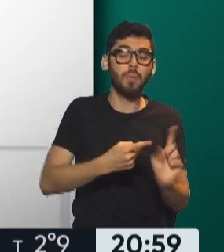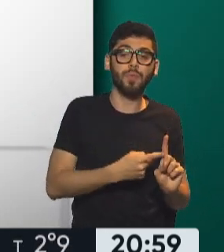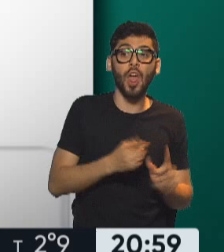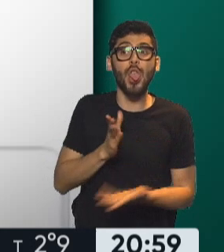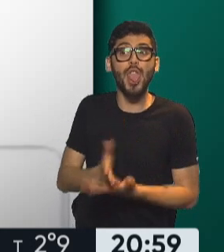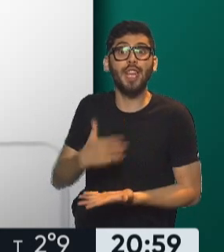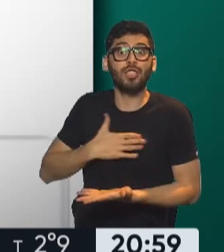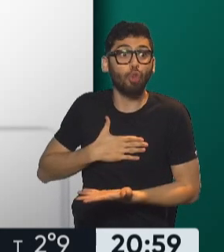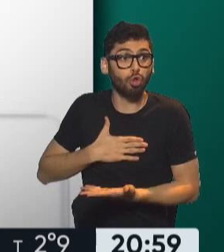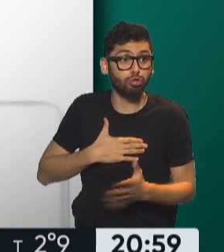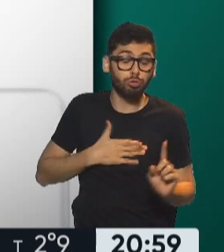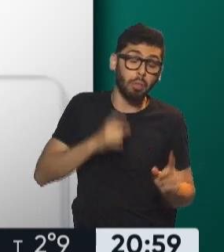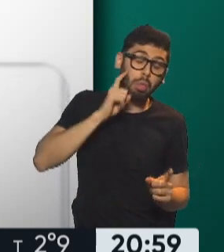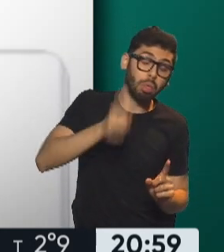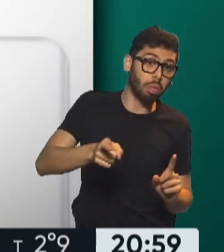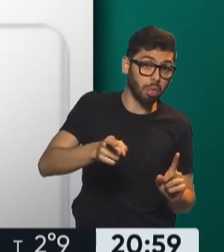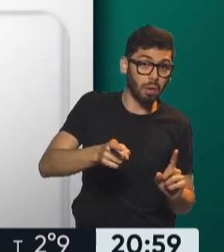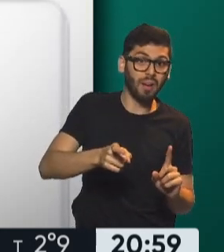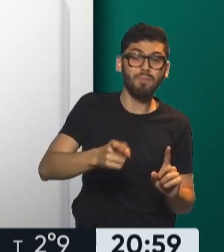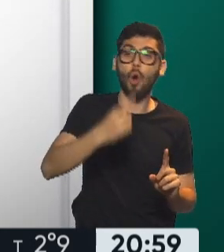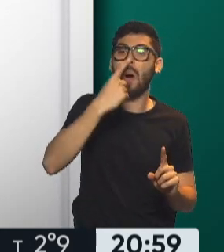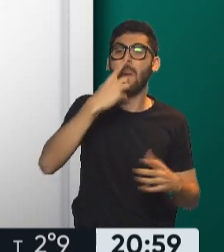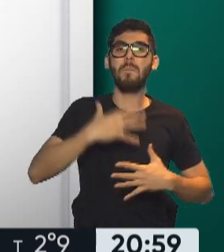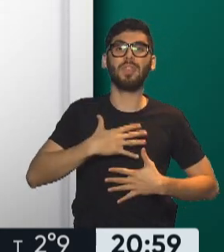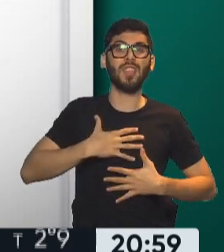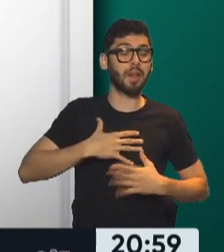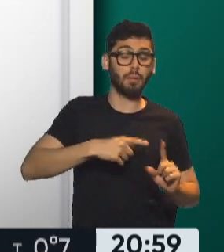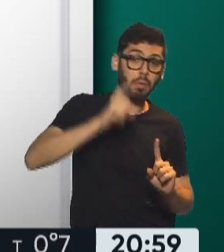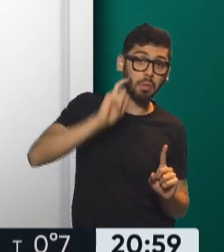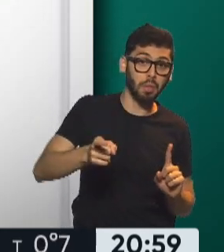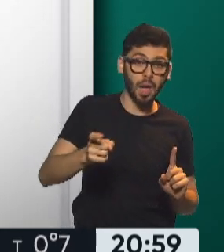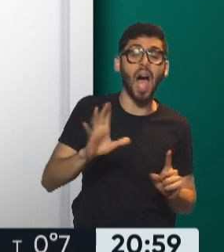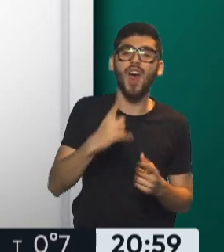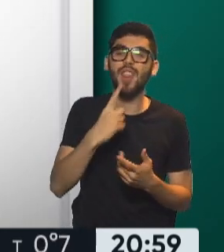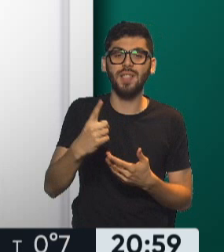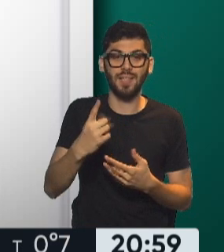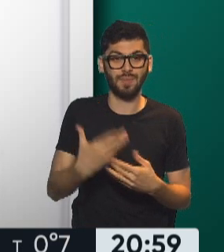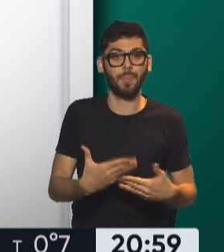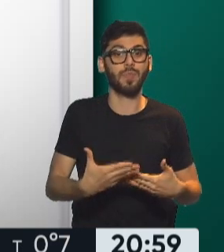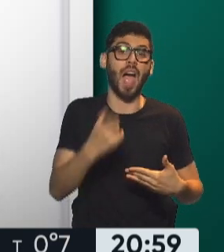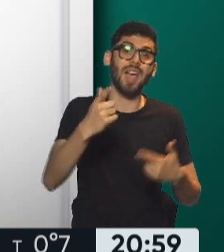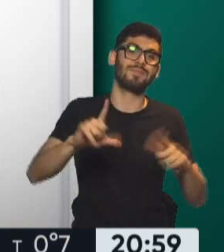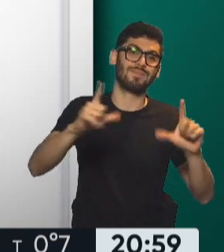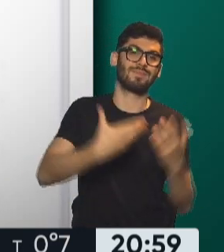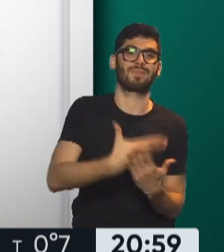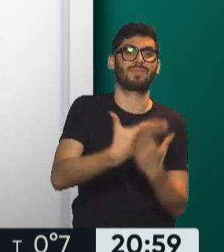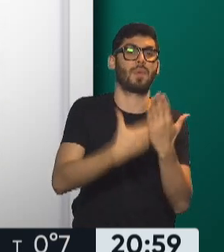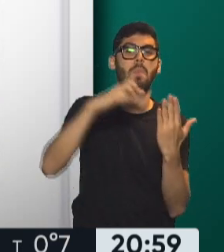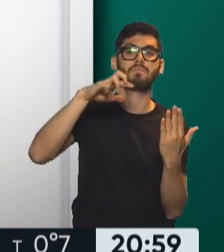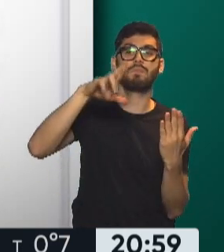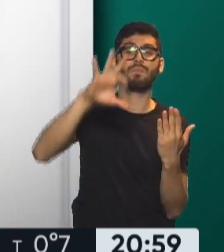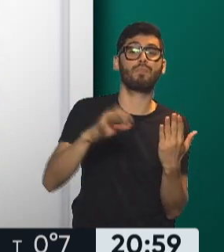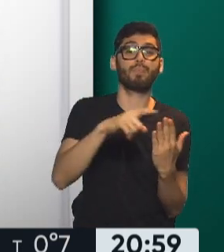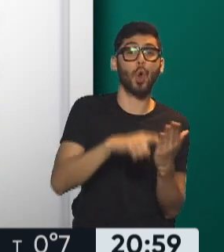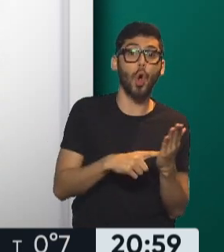los intereses de la patria. Esto es lo que dice Solá. Y tenemos también, claro, ahí está el comunicado del PRO